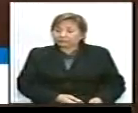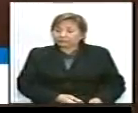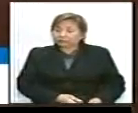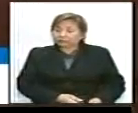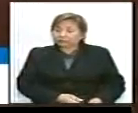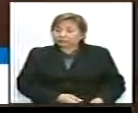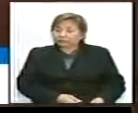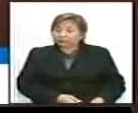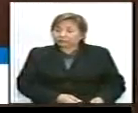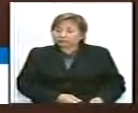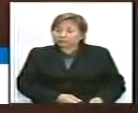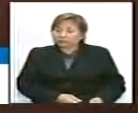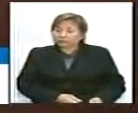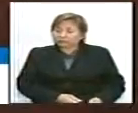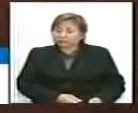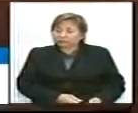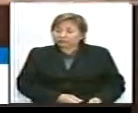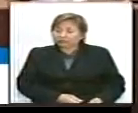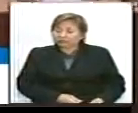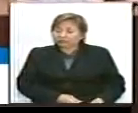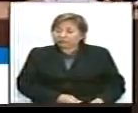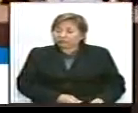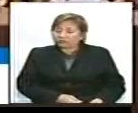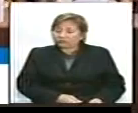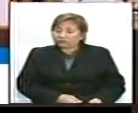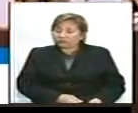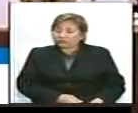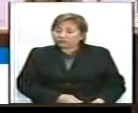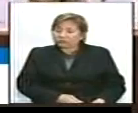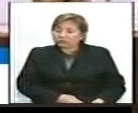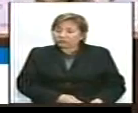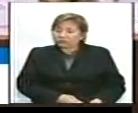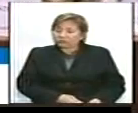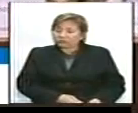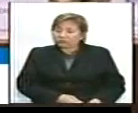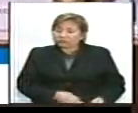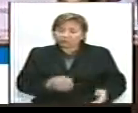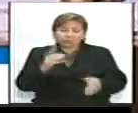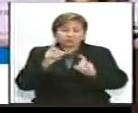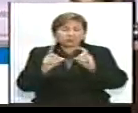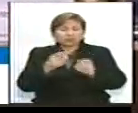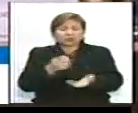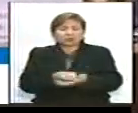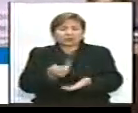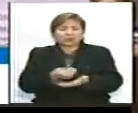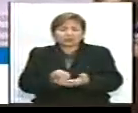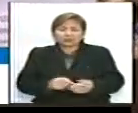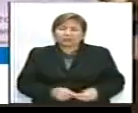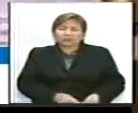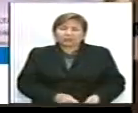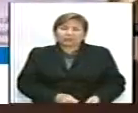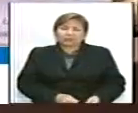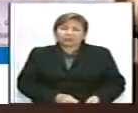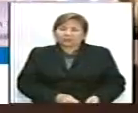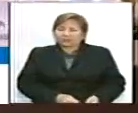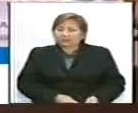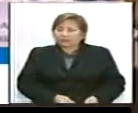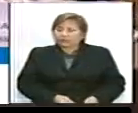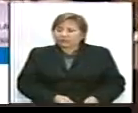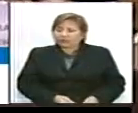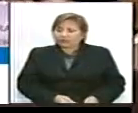equipo. Yo quería preguntarle, iniciar la pregunta con respecto al tema del gasto. Si del operativo se